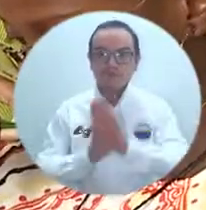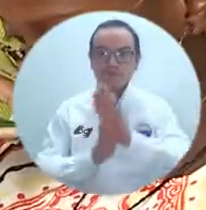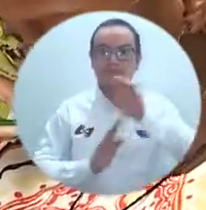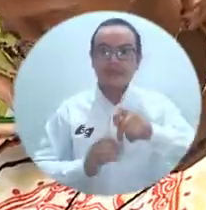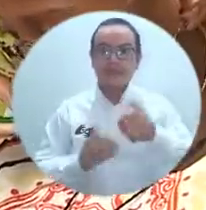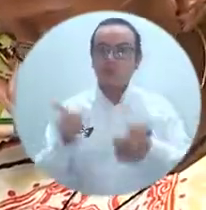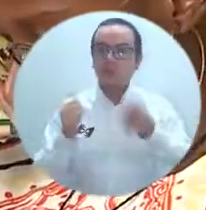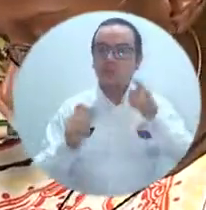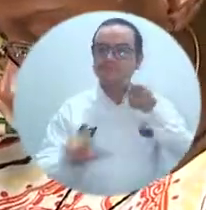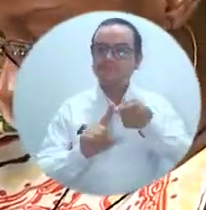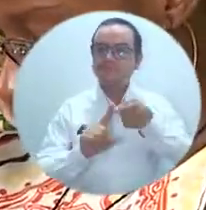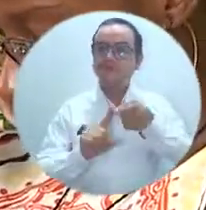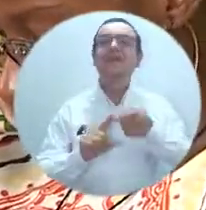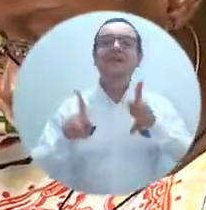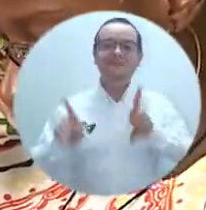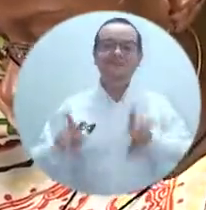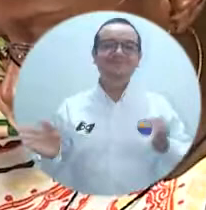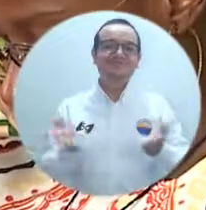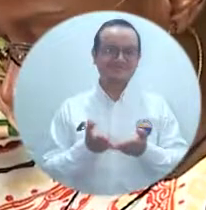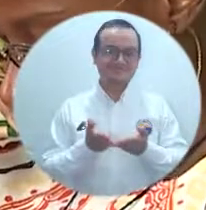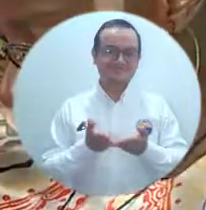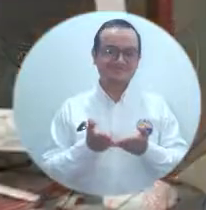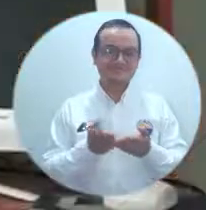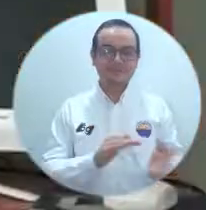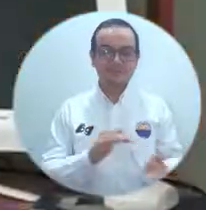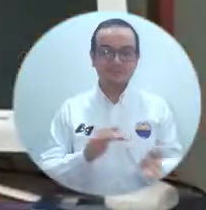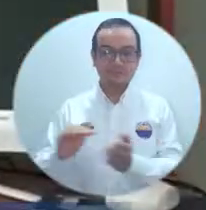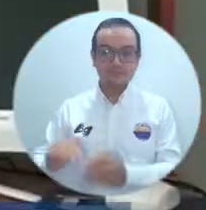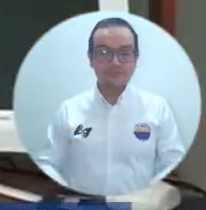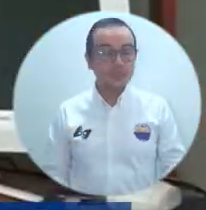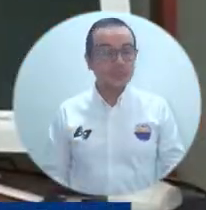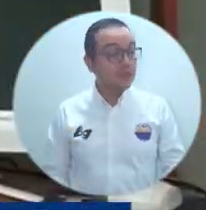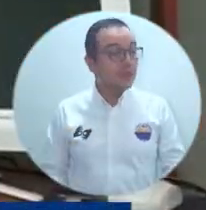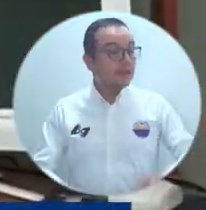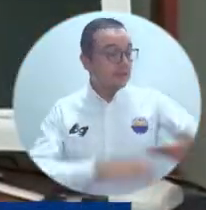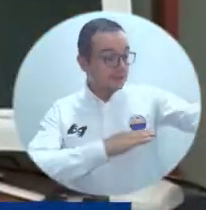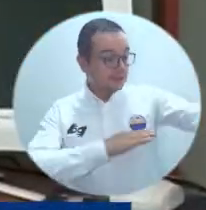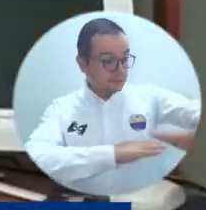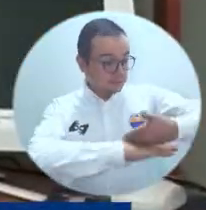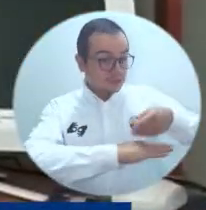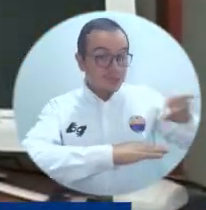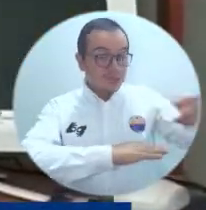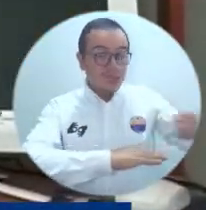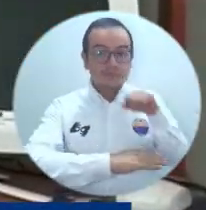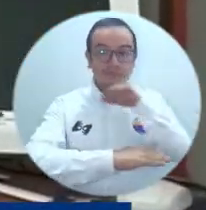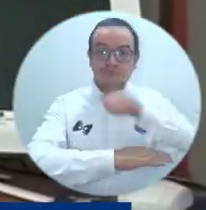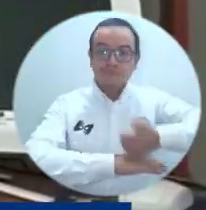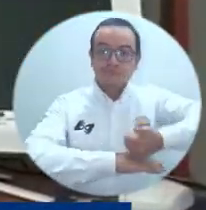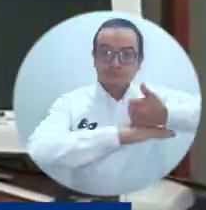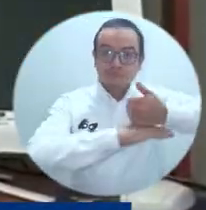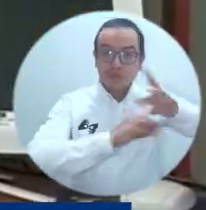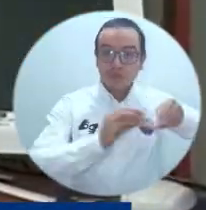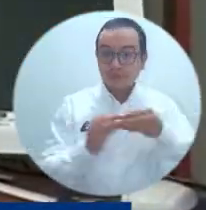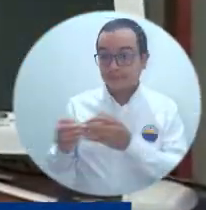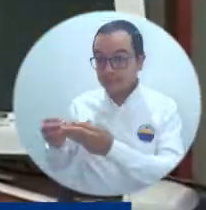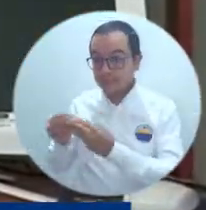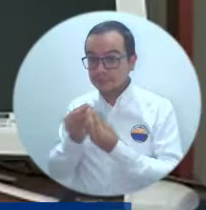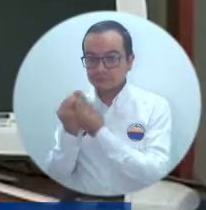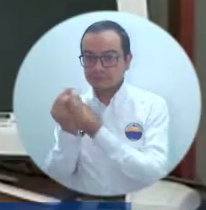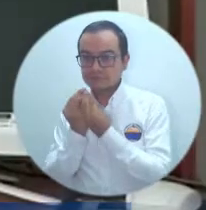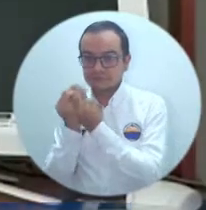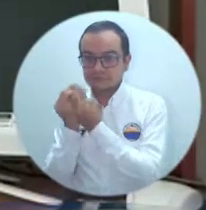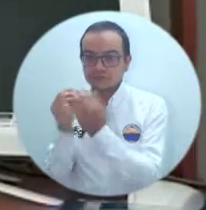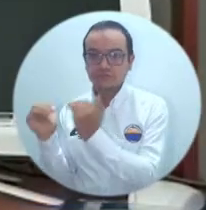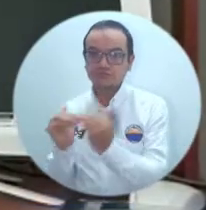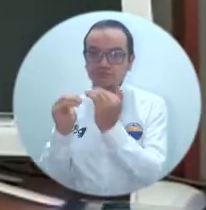la educación es el pilar fundamental. El alivio financiero propuesto por el rector Pablo Vera Salazar y aprobado por el Consejo